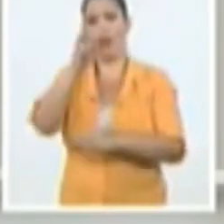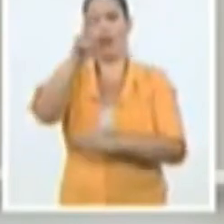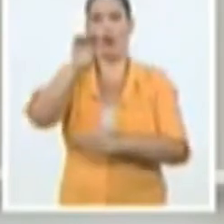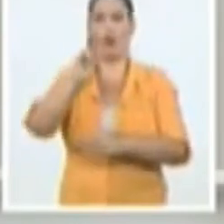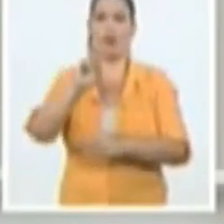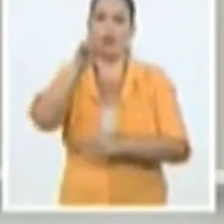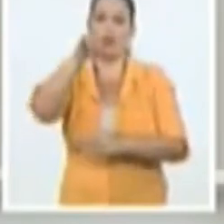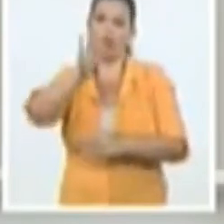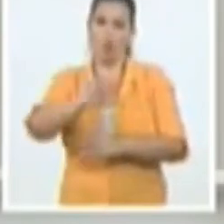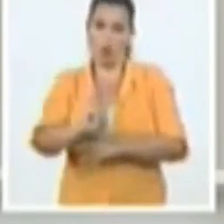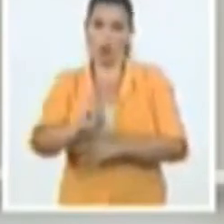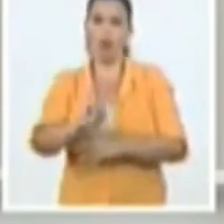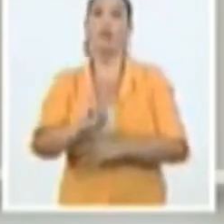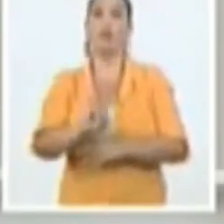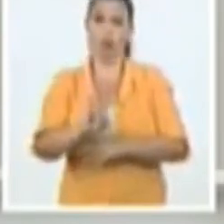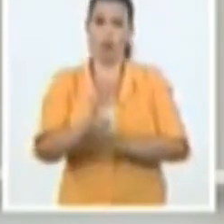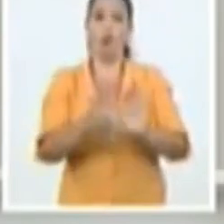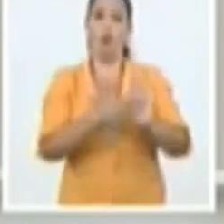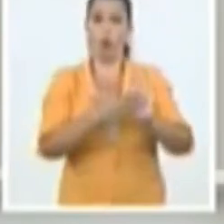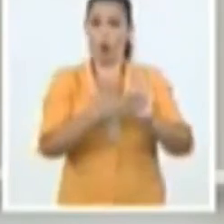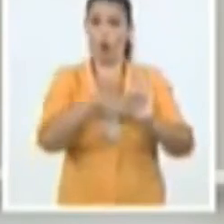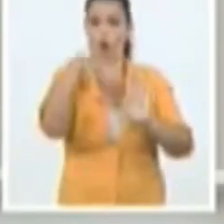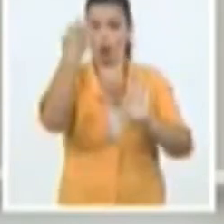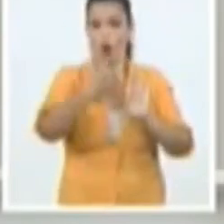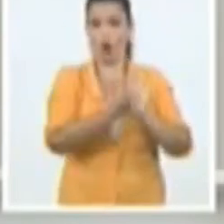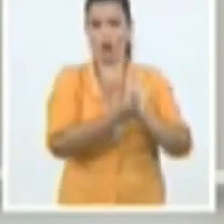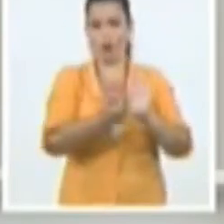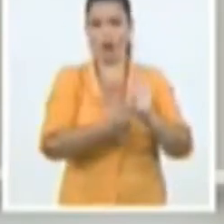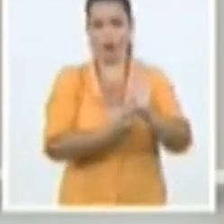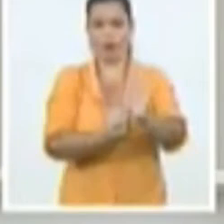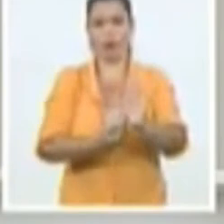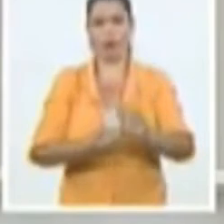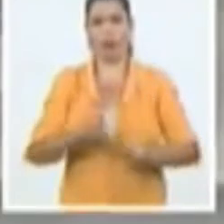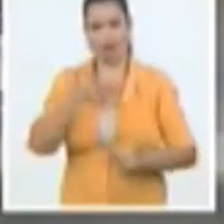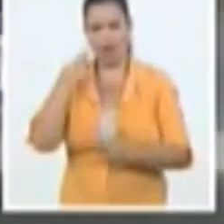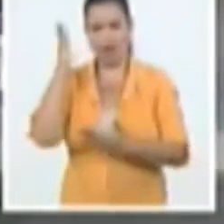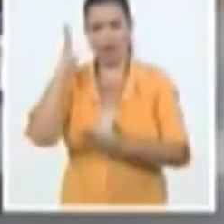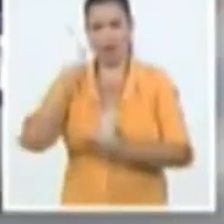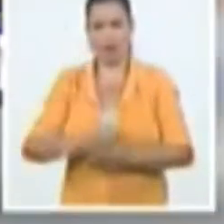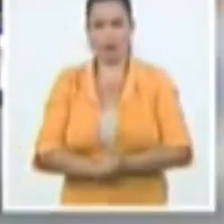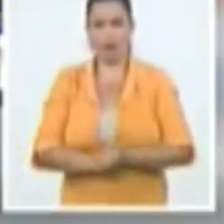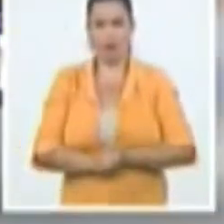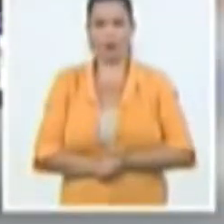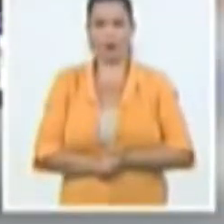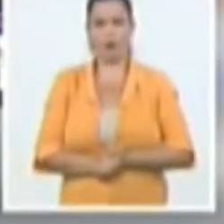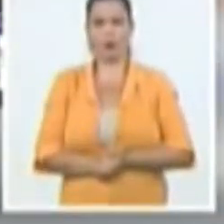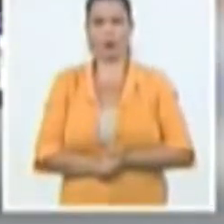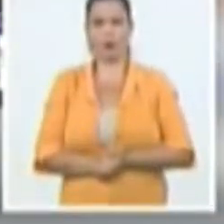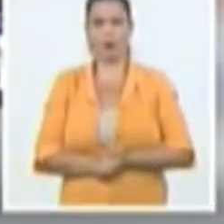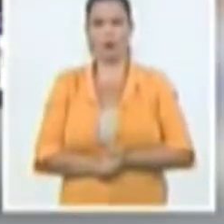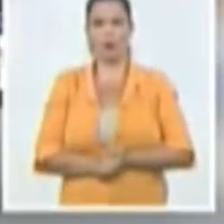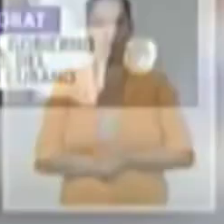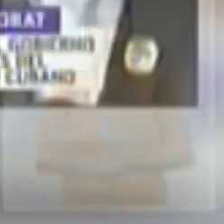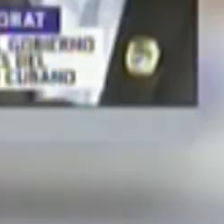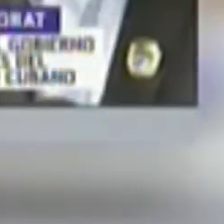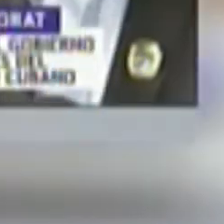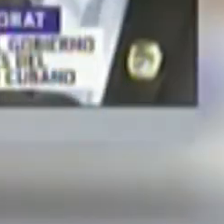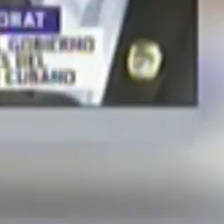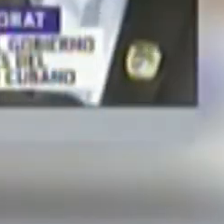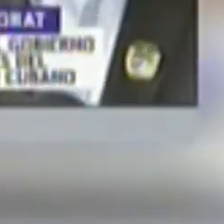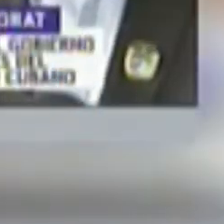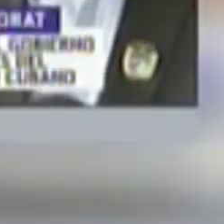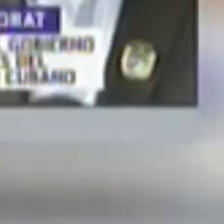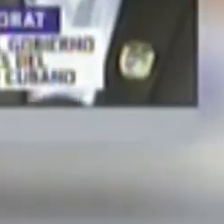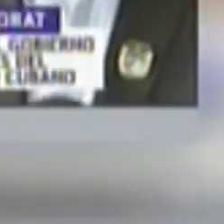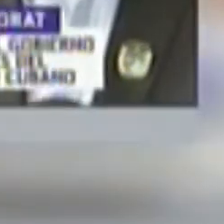Aquí vemos algunas de las declaraciones de este personaje. Adelante. Bueno, queríamos saber cómo planean las organizaciones del exilio